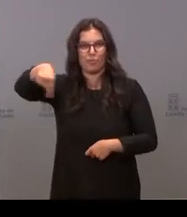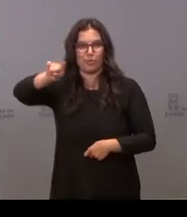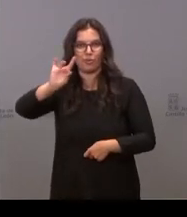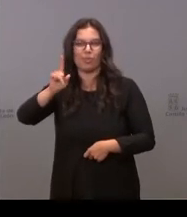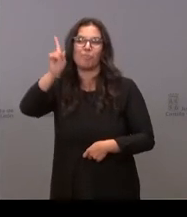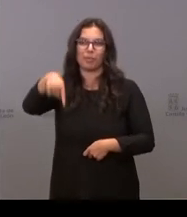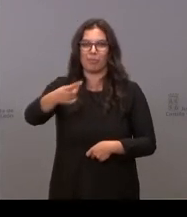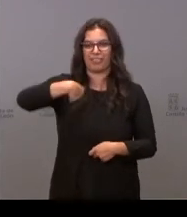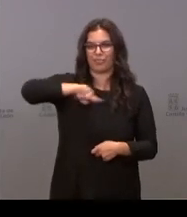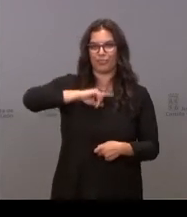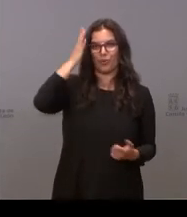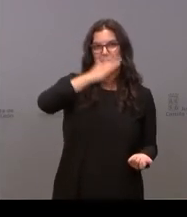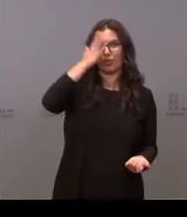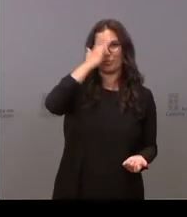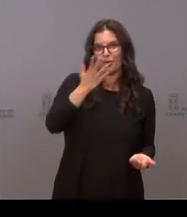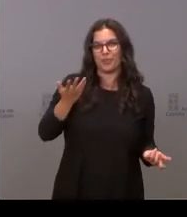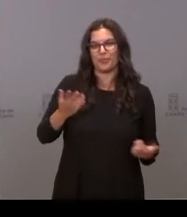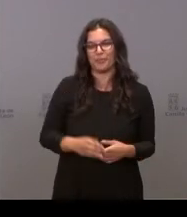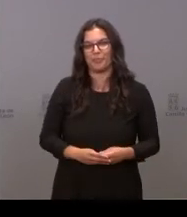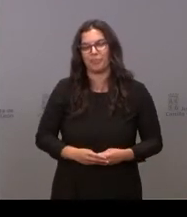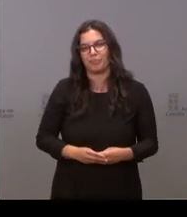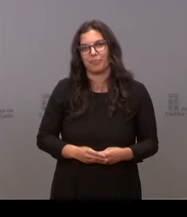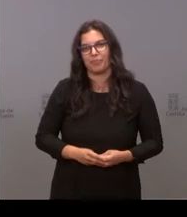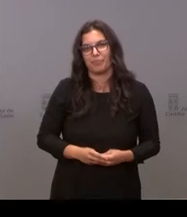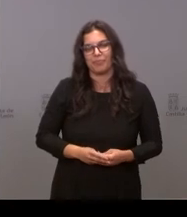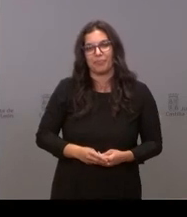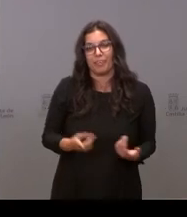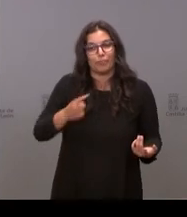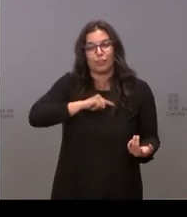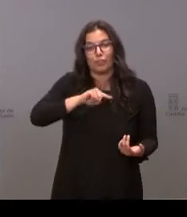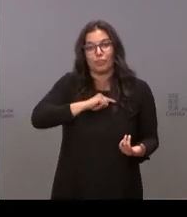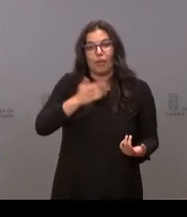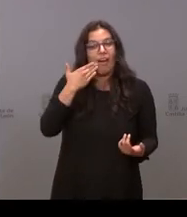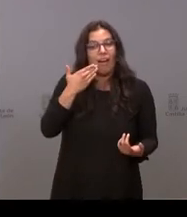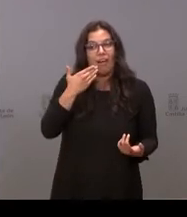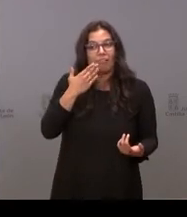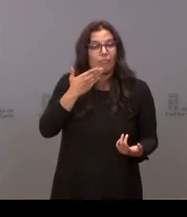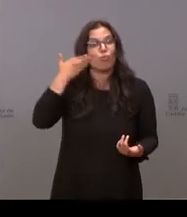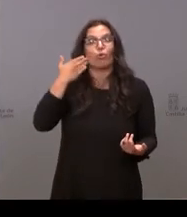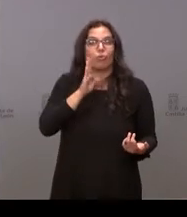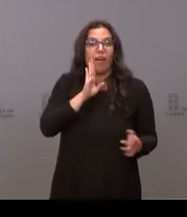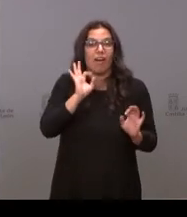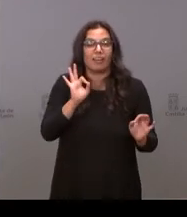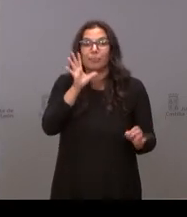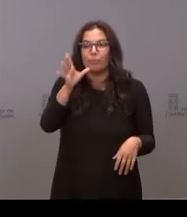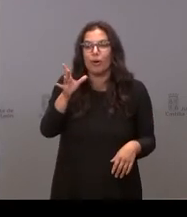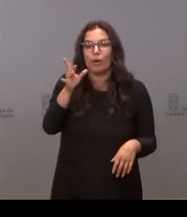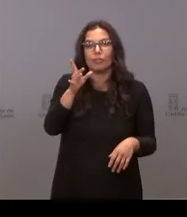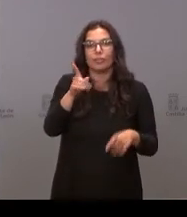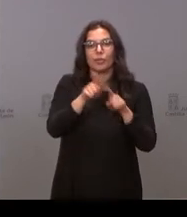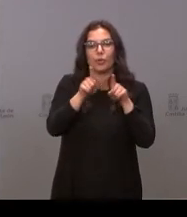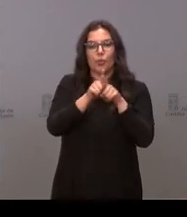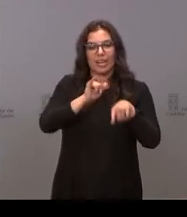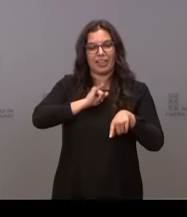nos ilusionan a todos. Algo de lo que nos sentimos, como decía antes, orgullosos porque nos representa